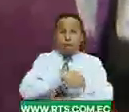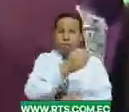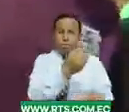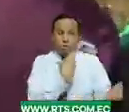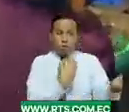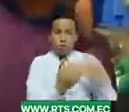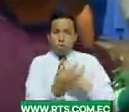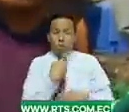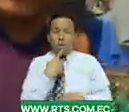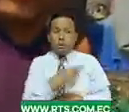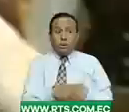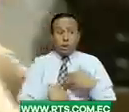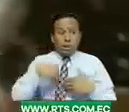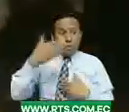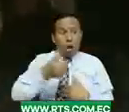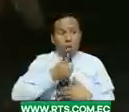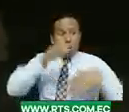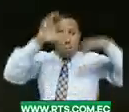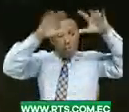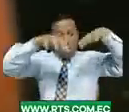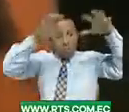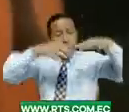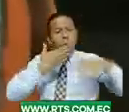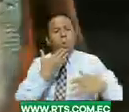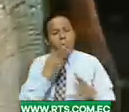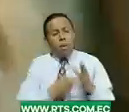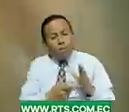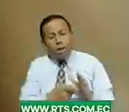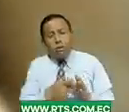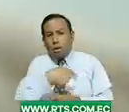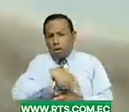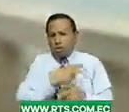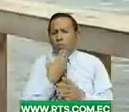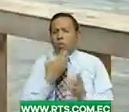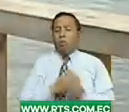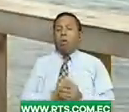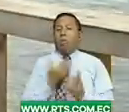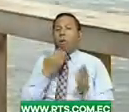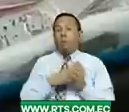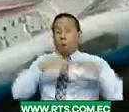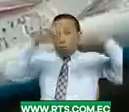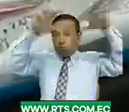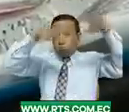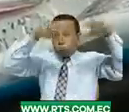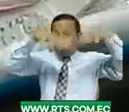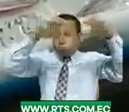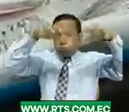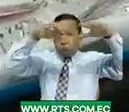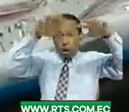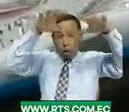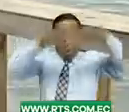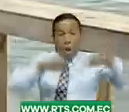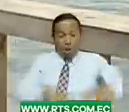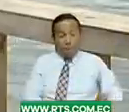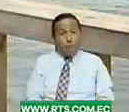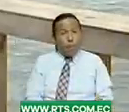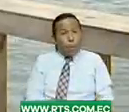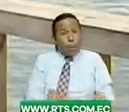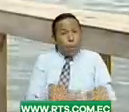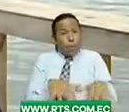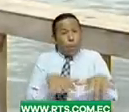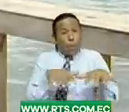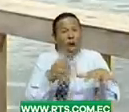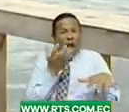la temperatura, el pescado ya sale prácticamente casi cocinado en una de las ocasiones. El pescador tiene que llevar